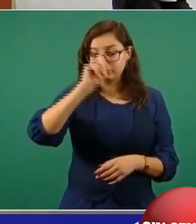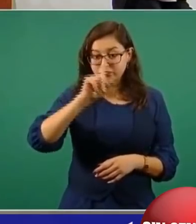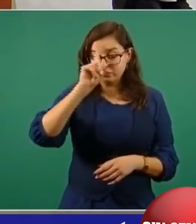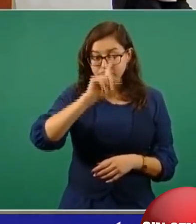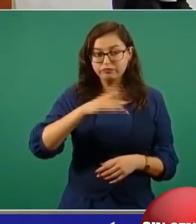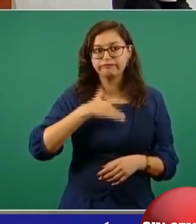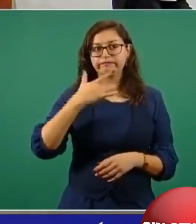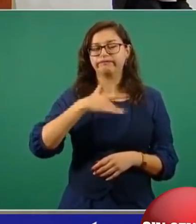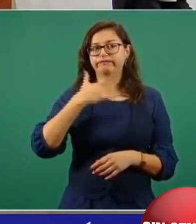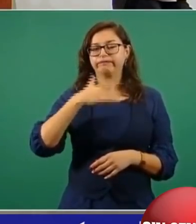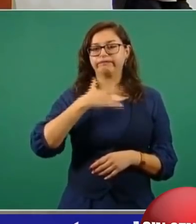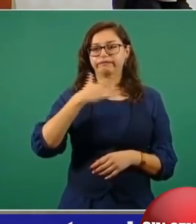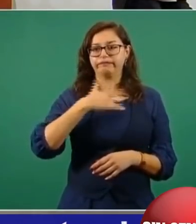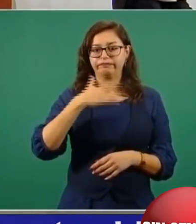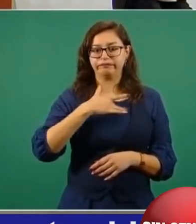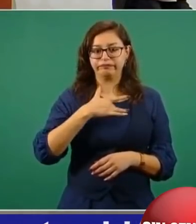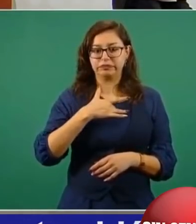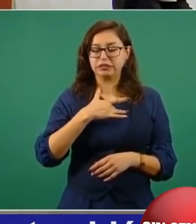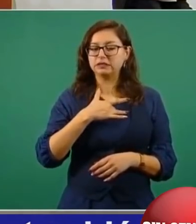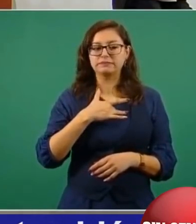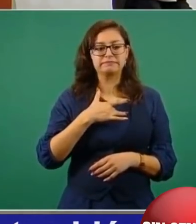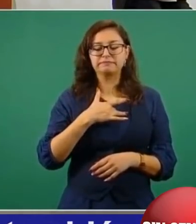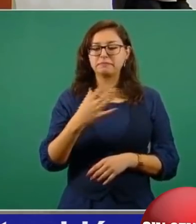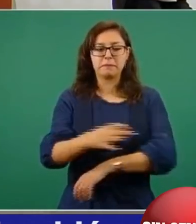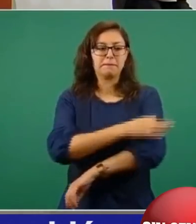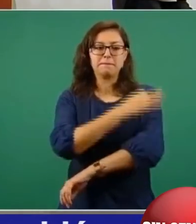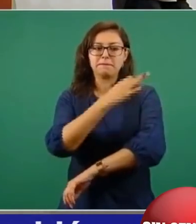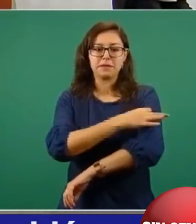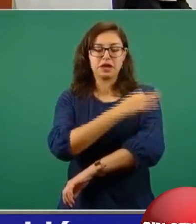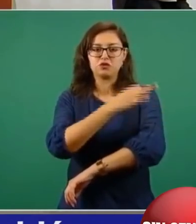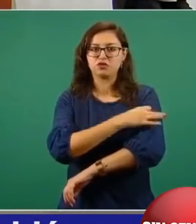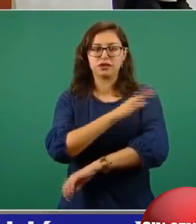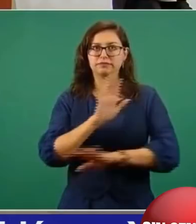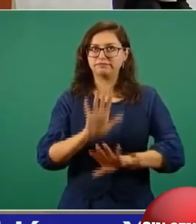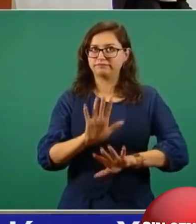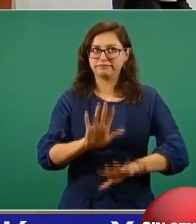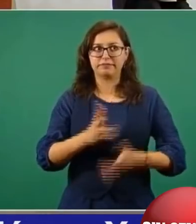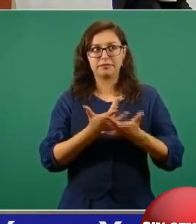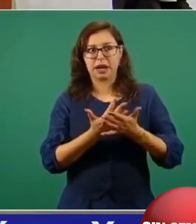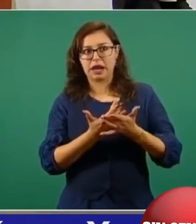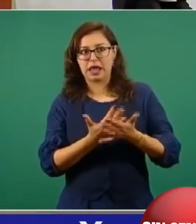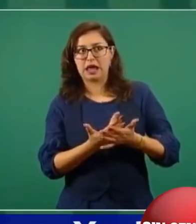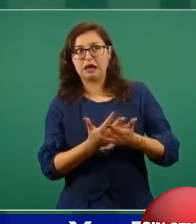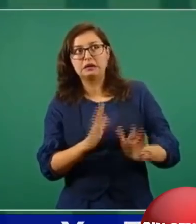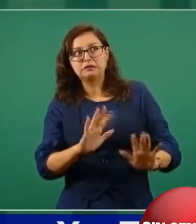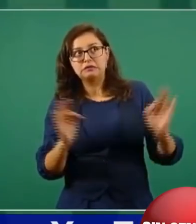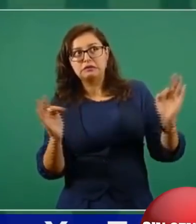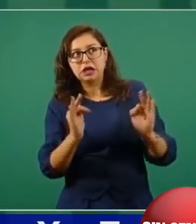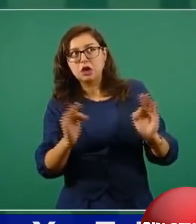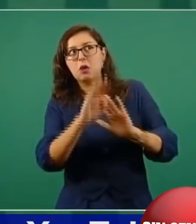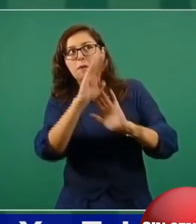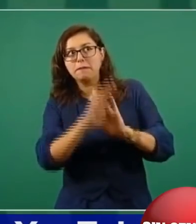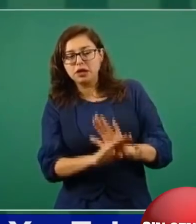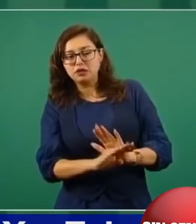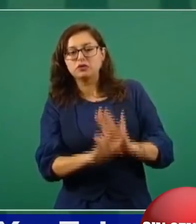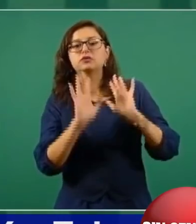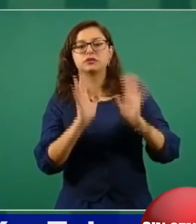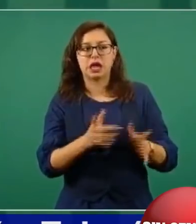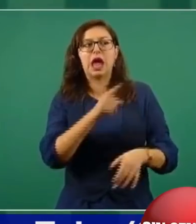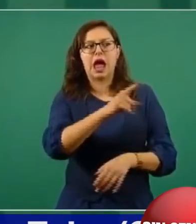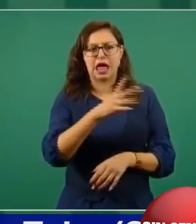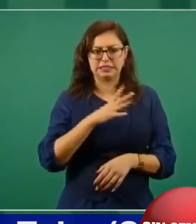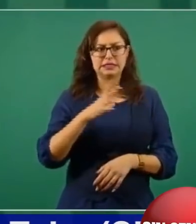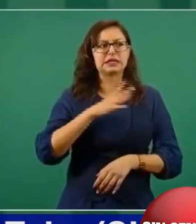localmente no vacunar ayer. Vamos a esperar a que mejoren un poco las condiciones climáticas, pero la vacuna está garantizada para esas